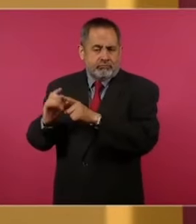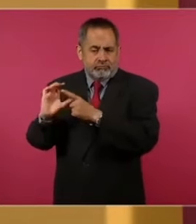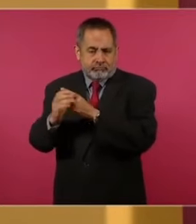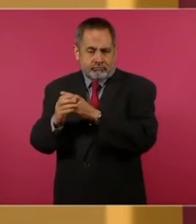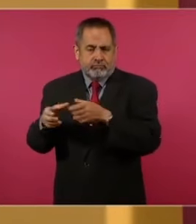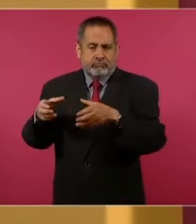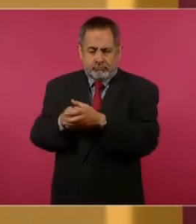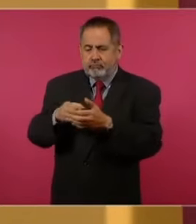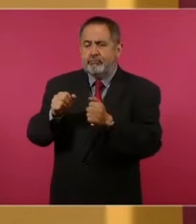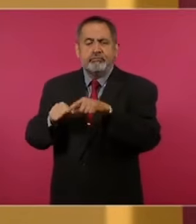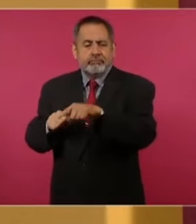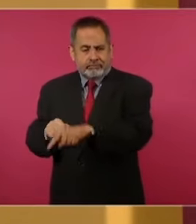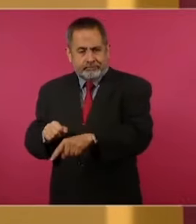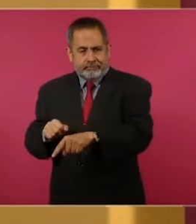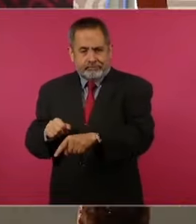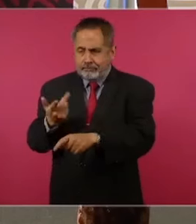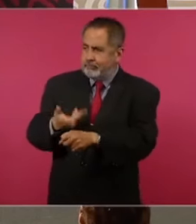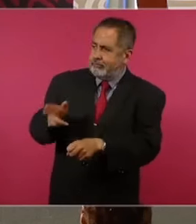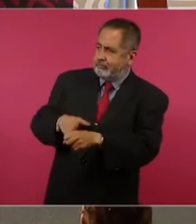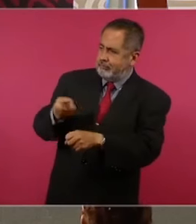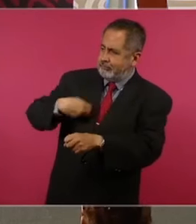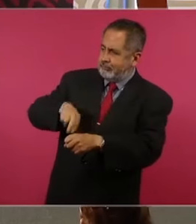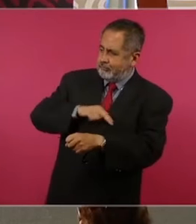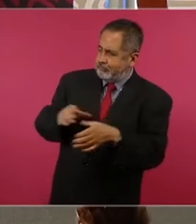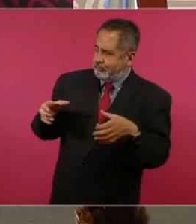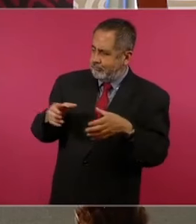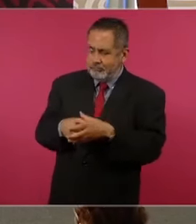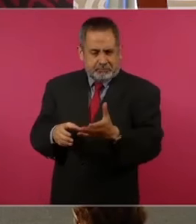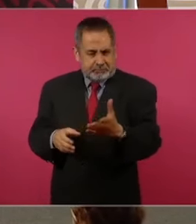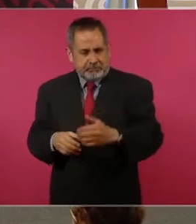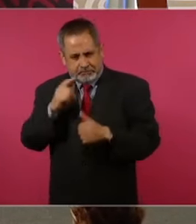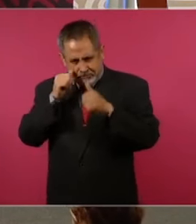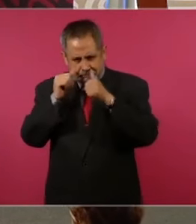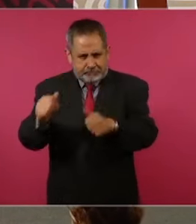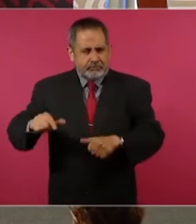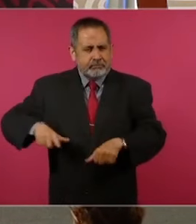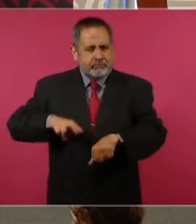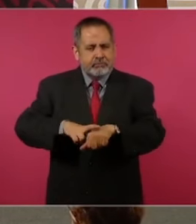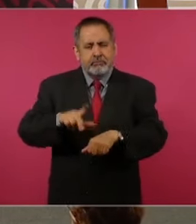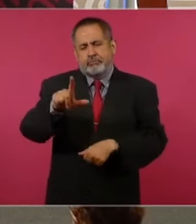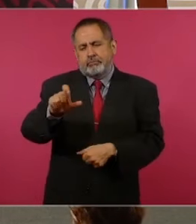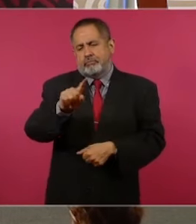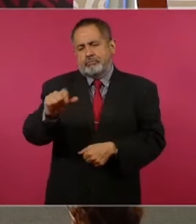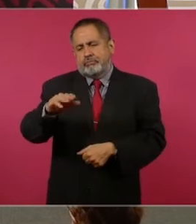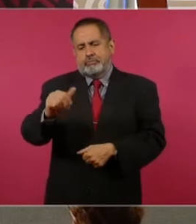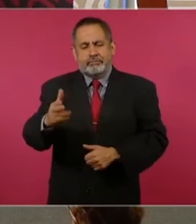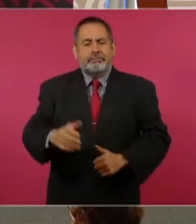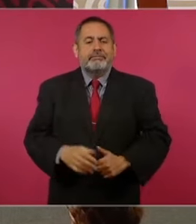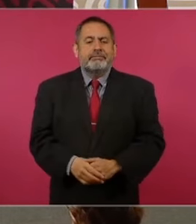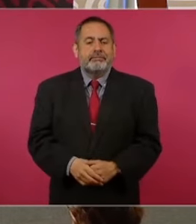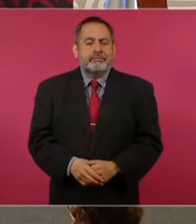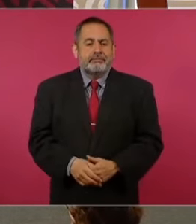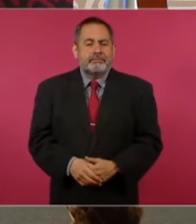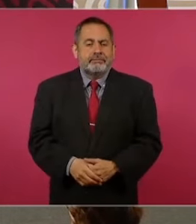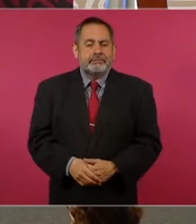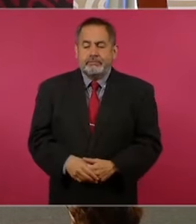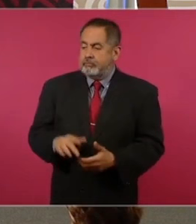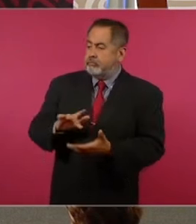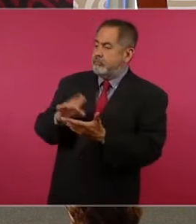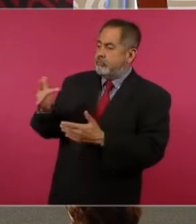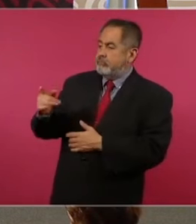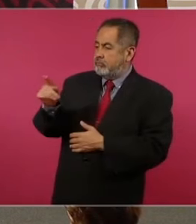la clínica es nuestra. Adelante, por favor, gobernadora Mara Lezama. Muchísimas gracias, Zoé,